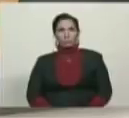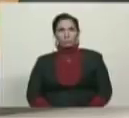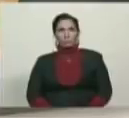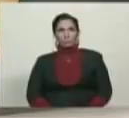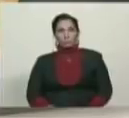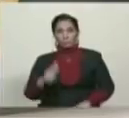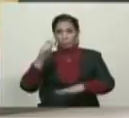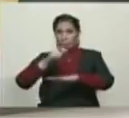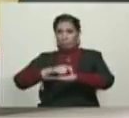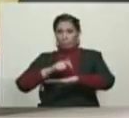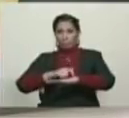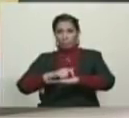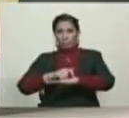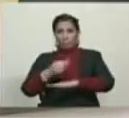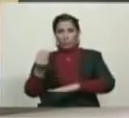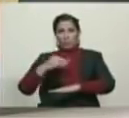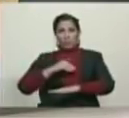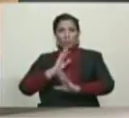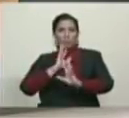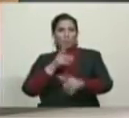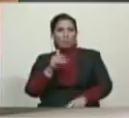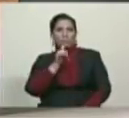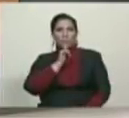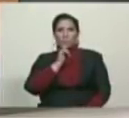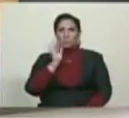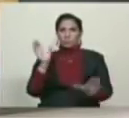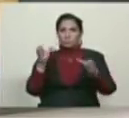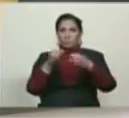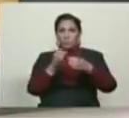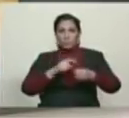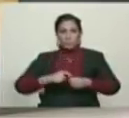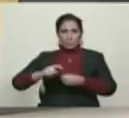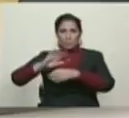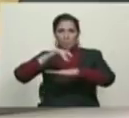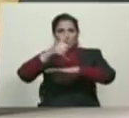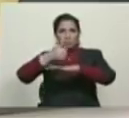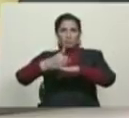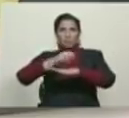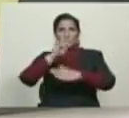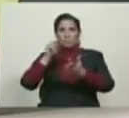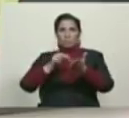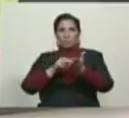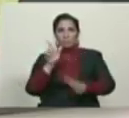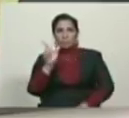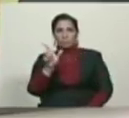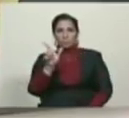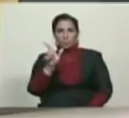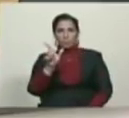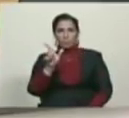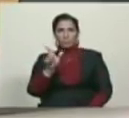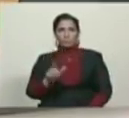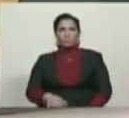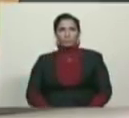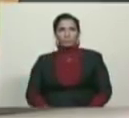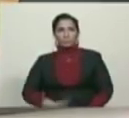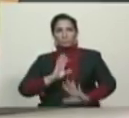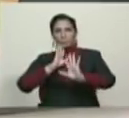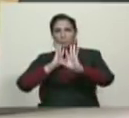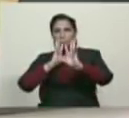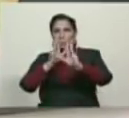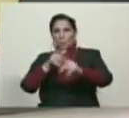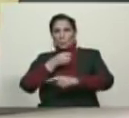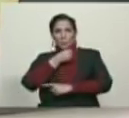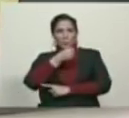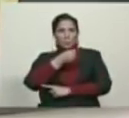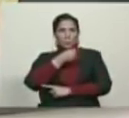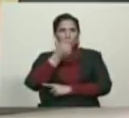Amigo, hasta ahora se sigue generando información. Es por ello que integrantes de la Dirección Nacional del Partido Socialista Unido de Venezuela ofrece rueda